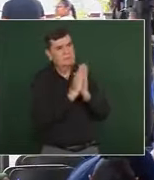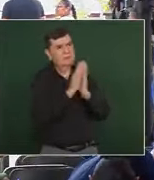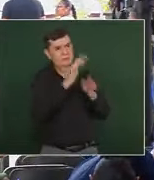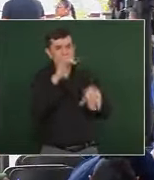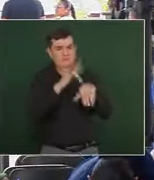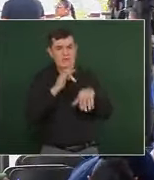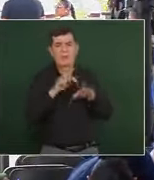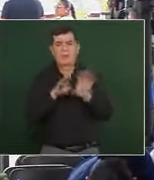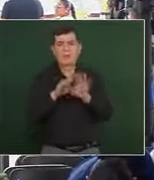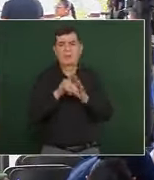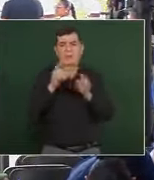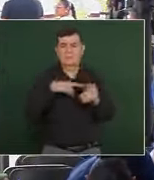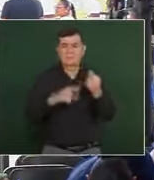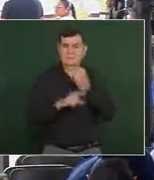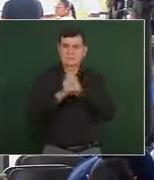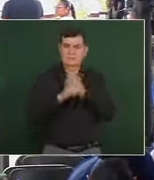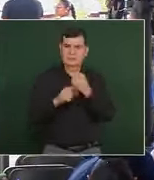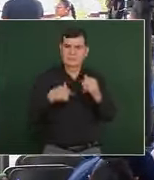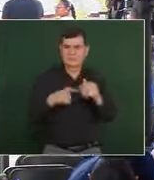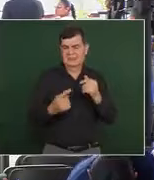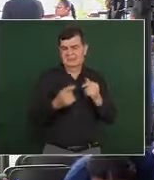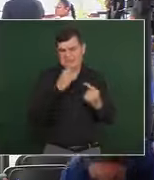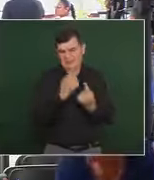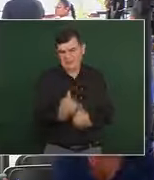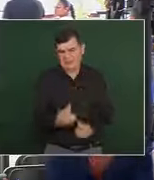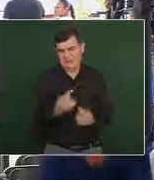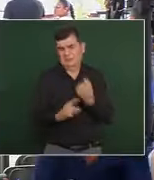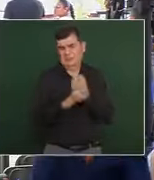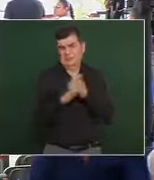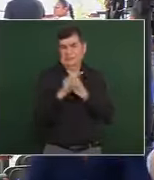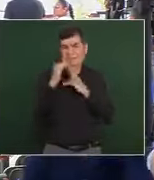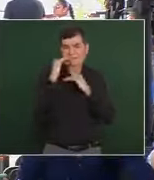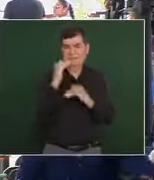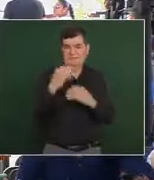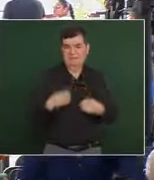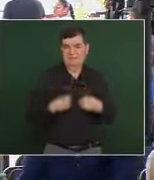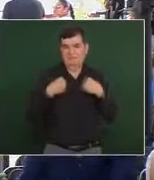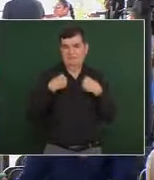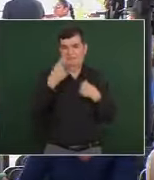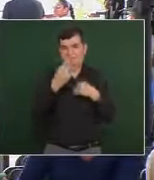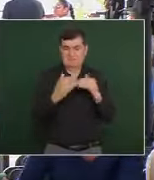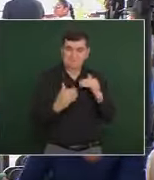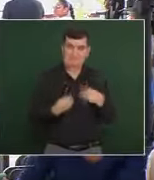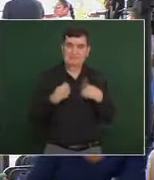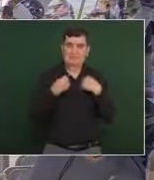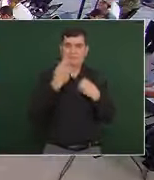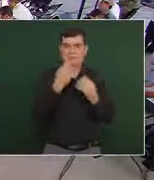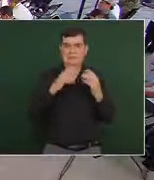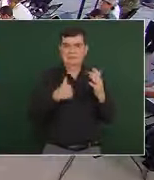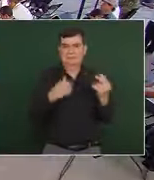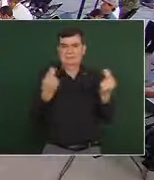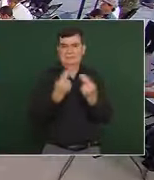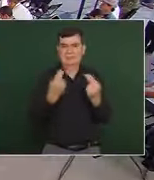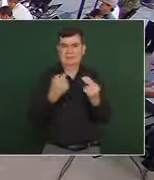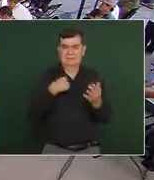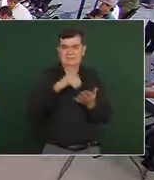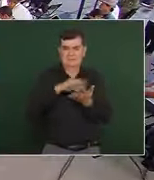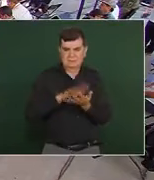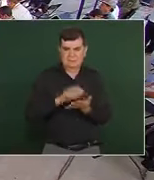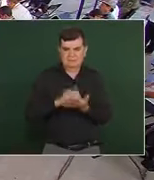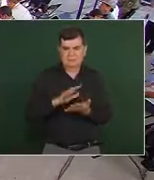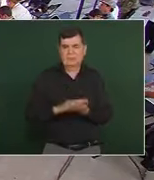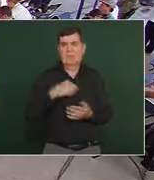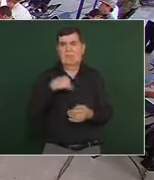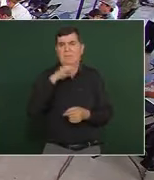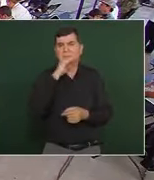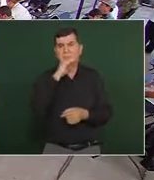la problemática, ya que el tiempo es crucial para este pequeño y su calidad de vida y supervivencia depende de ello. Tengo aquí los datos de la madre,